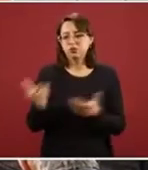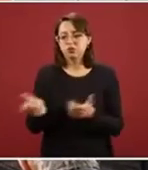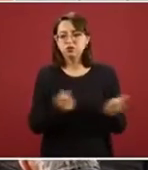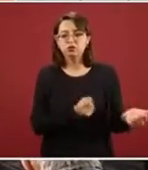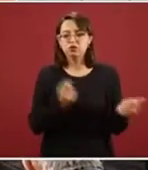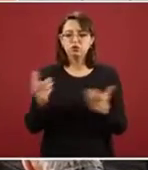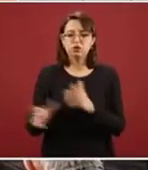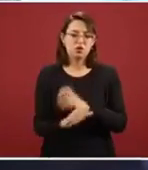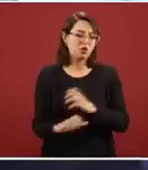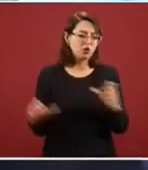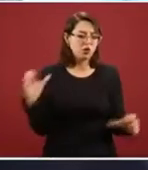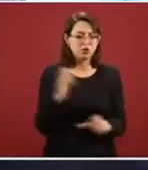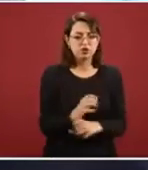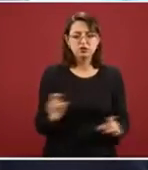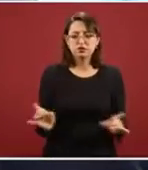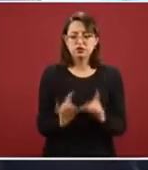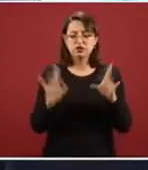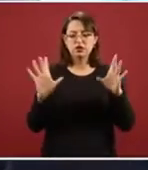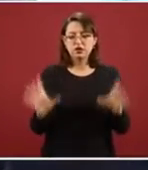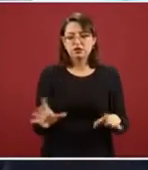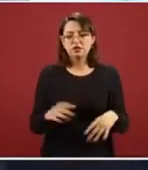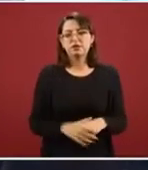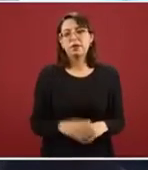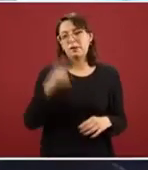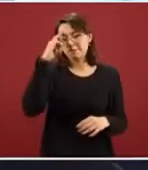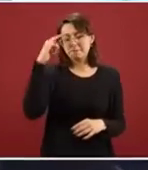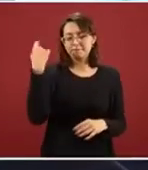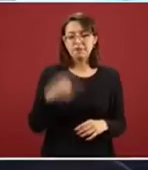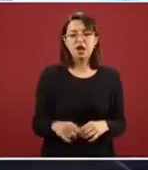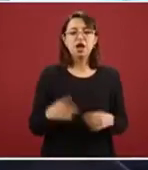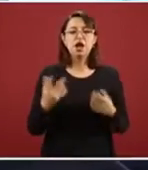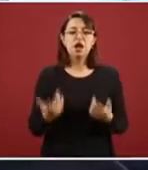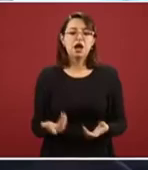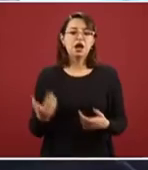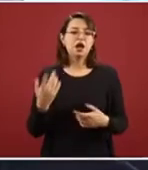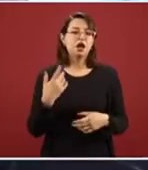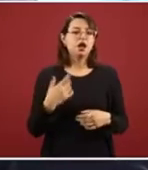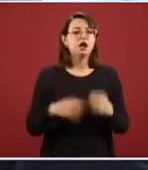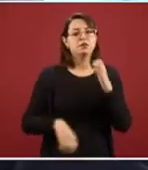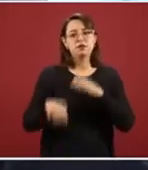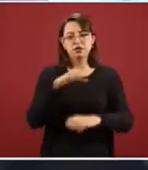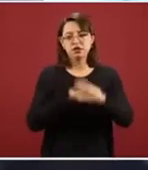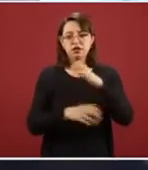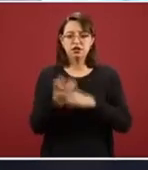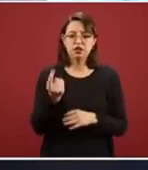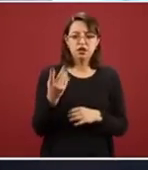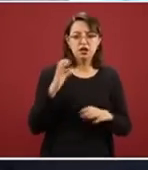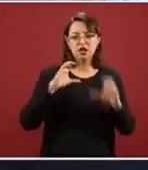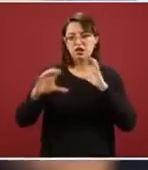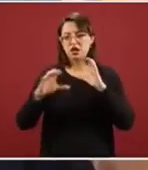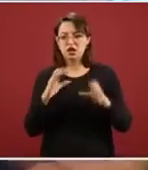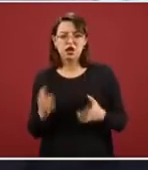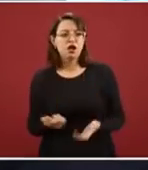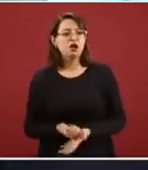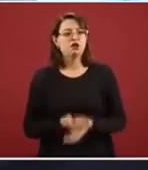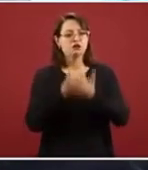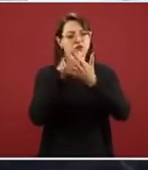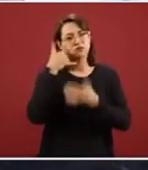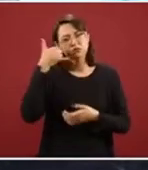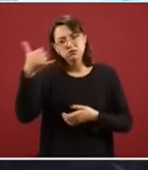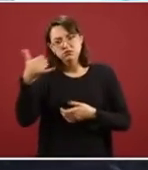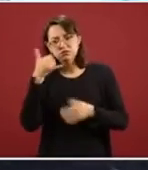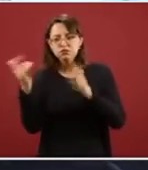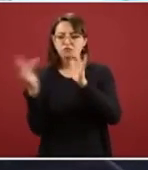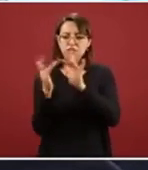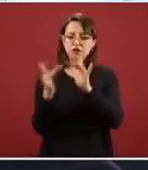una zona de emergencias, para que las empresas de telecomunicaciones nos ayuden a restablecer servicios de telefonía y